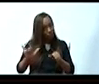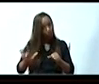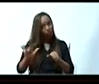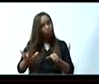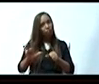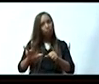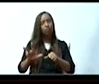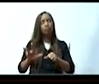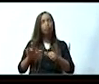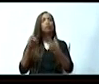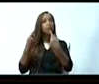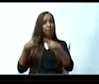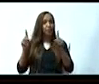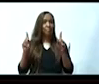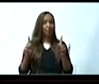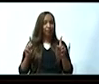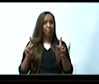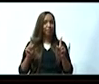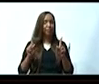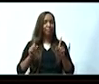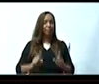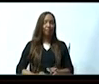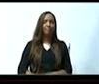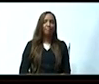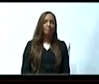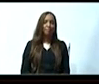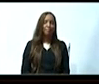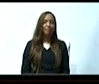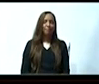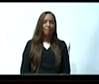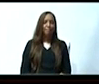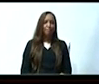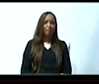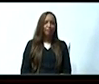En el identificador biométrico.